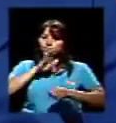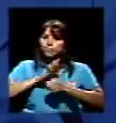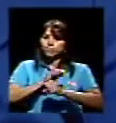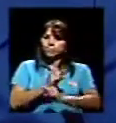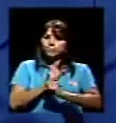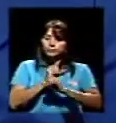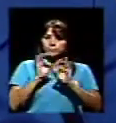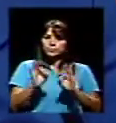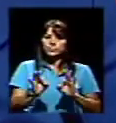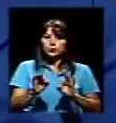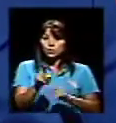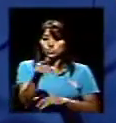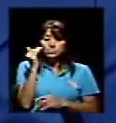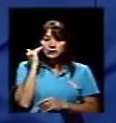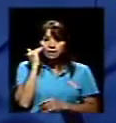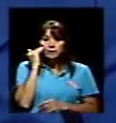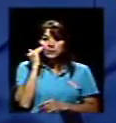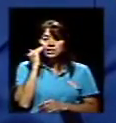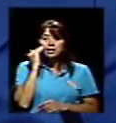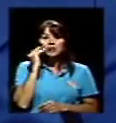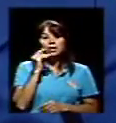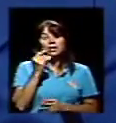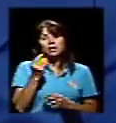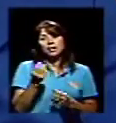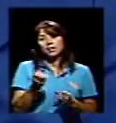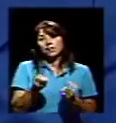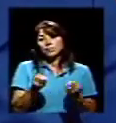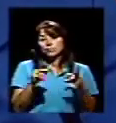saben, bueno, tenemos una evasión